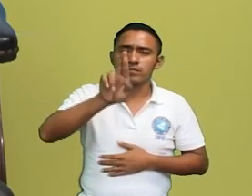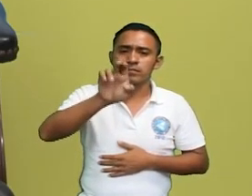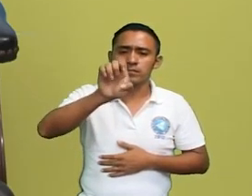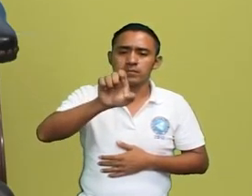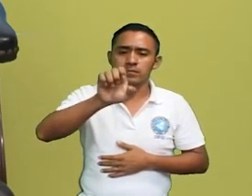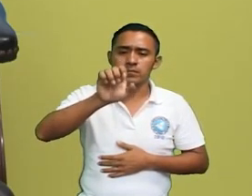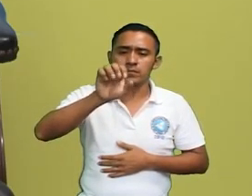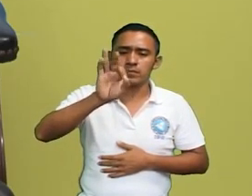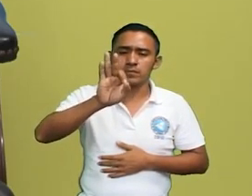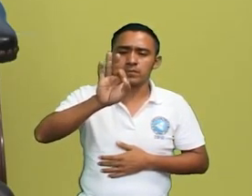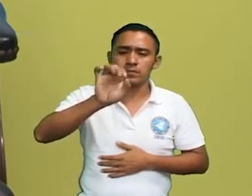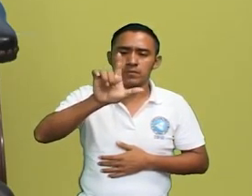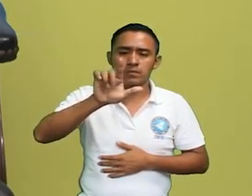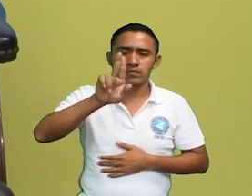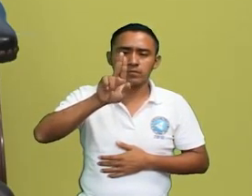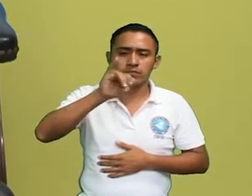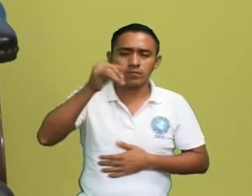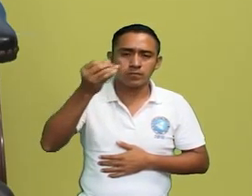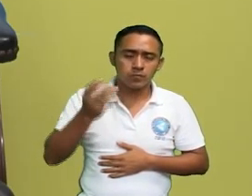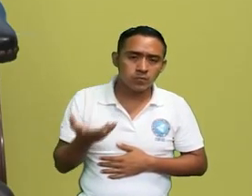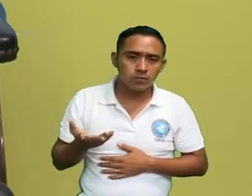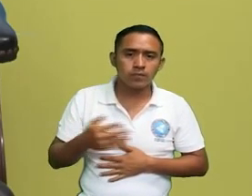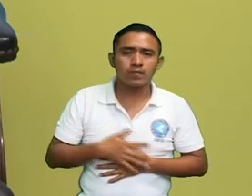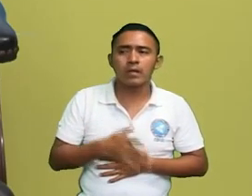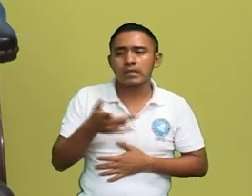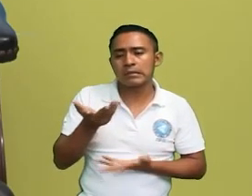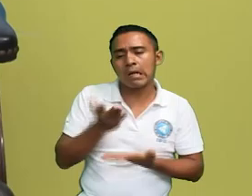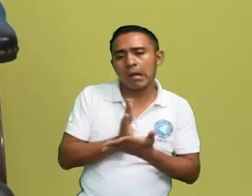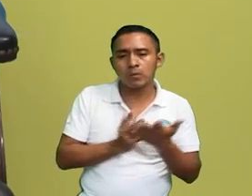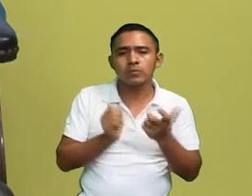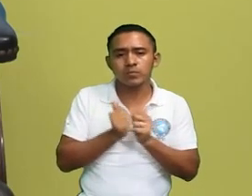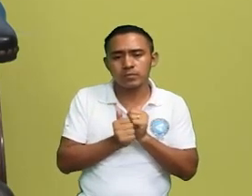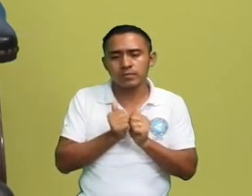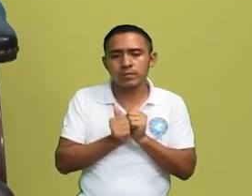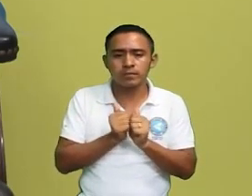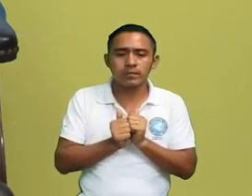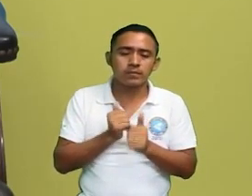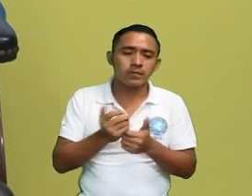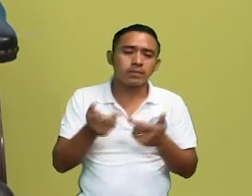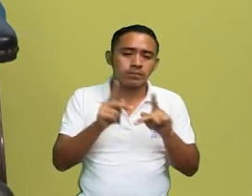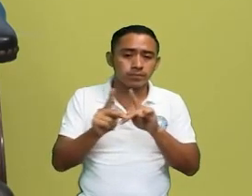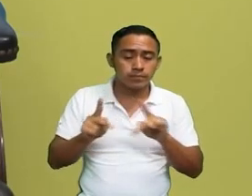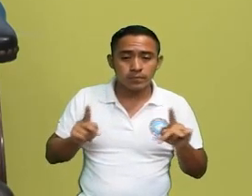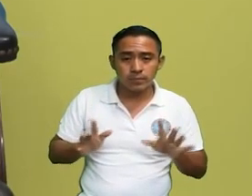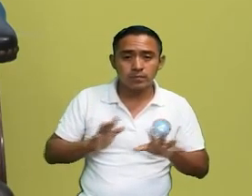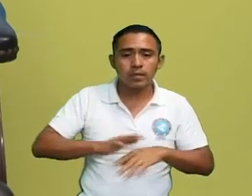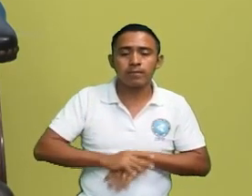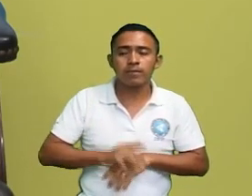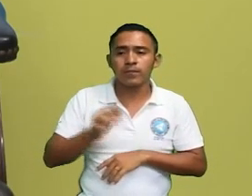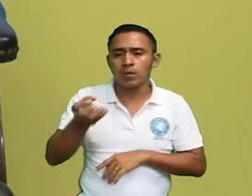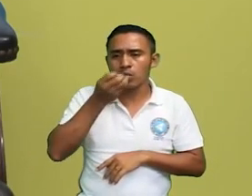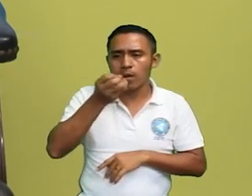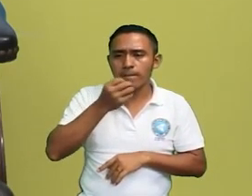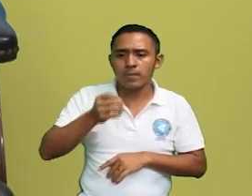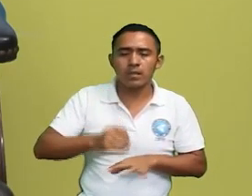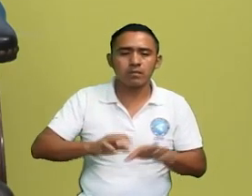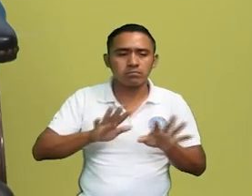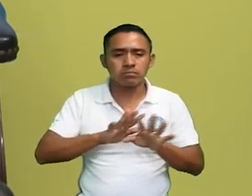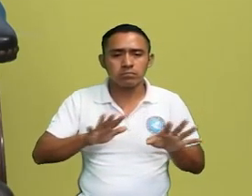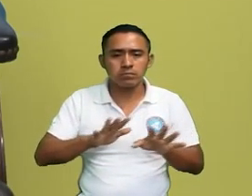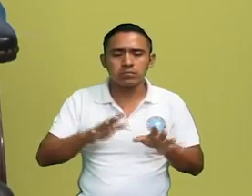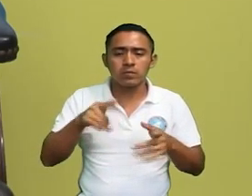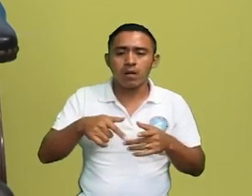reflujo es una anomalía que presentan algunas personas cuando el alimento pasa por el esófago y